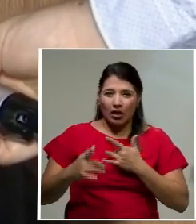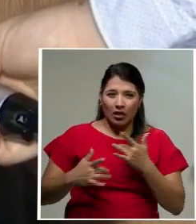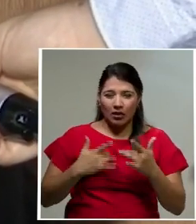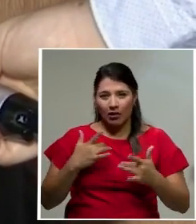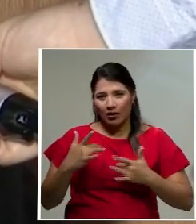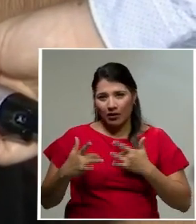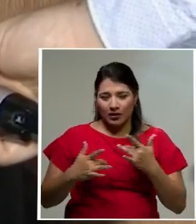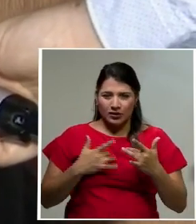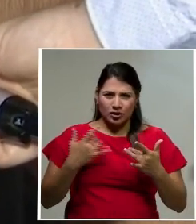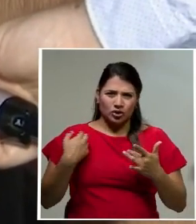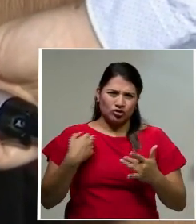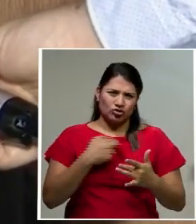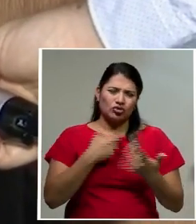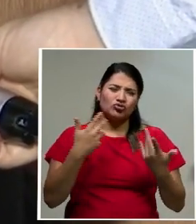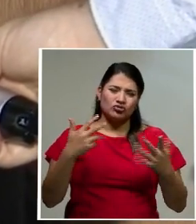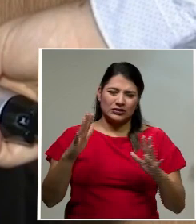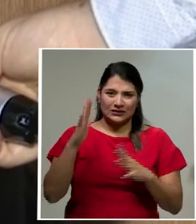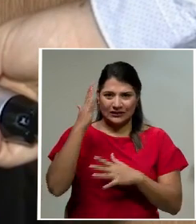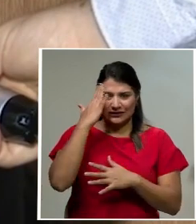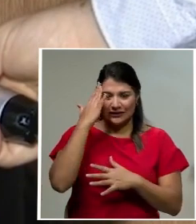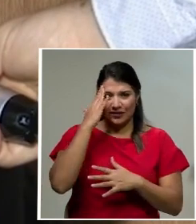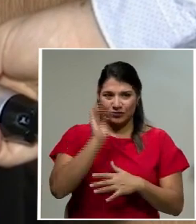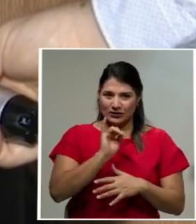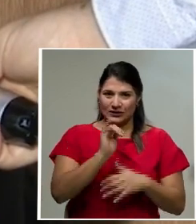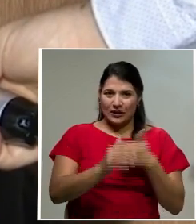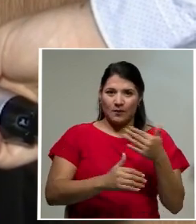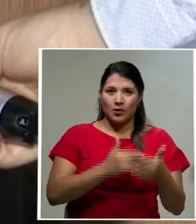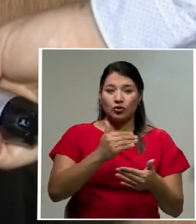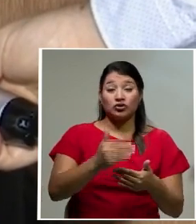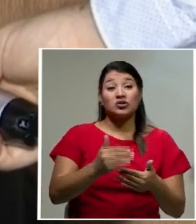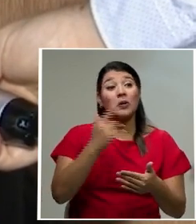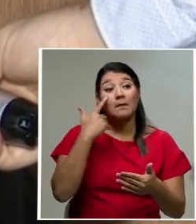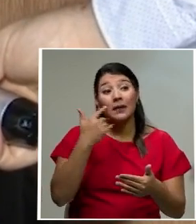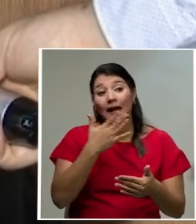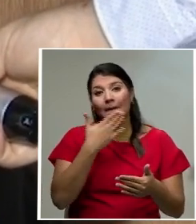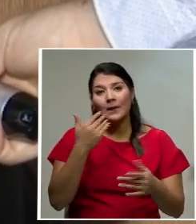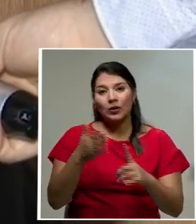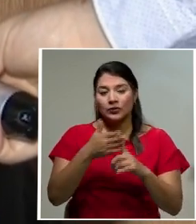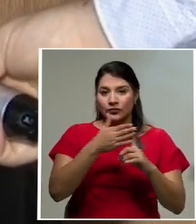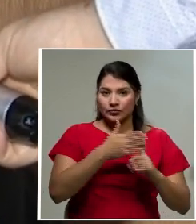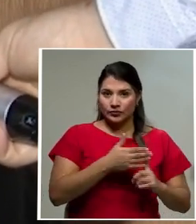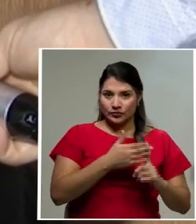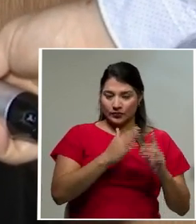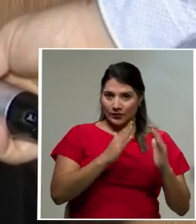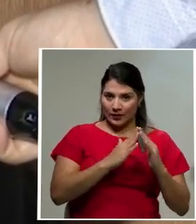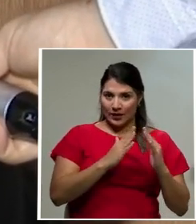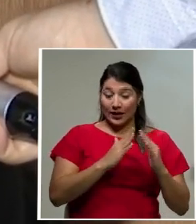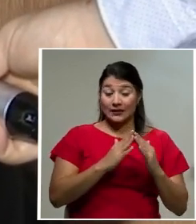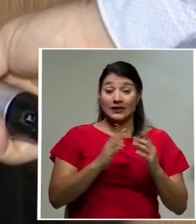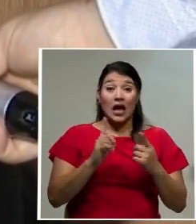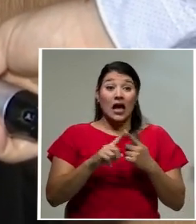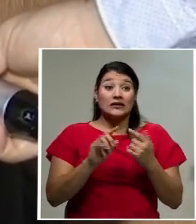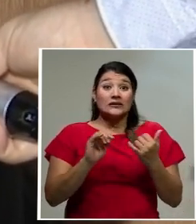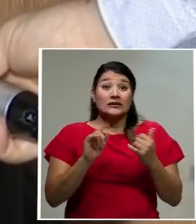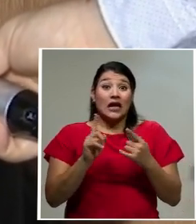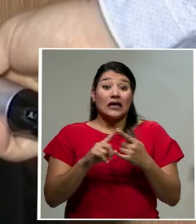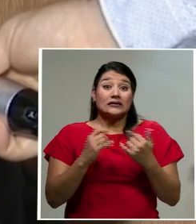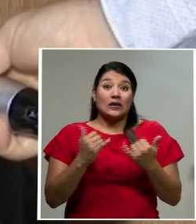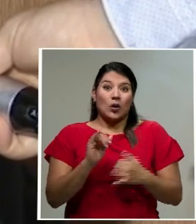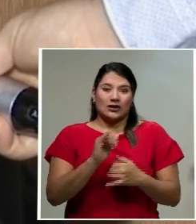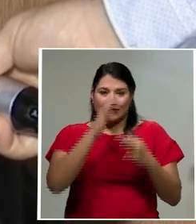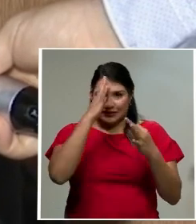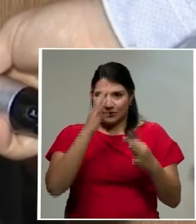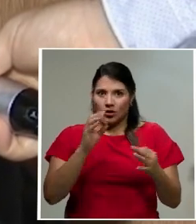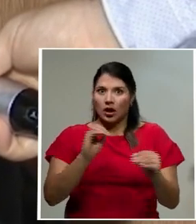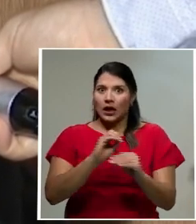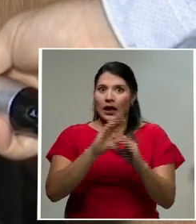hemos conocido durante todo este tiempo, para separarlos y enviarlos a su casa. Por ahora esa es la medida. Por supuesto que no nos enciende